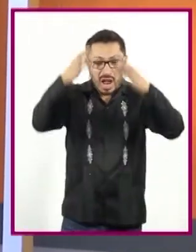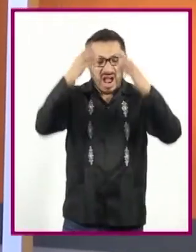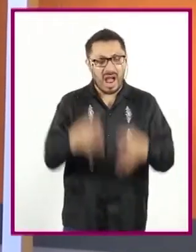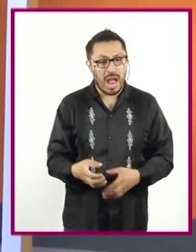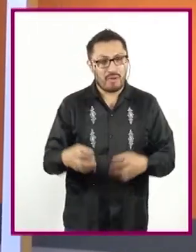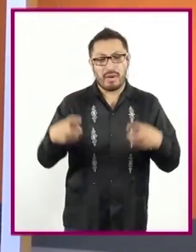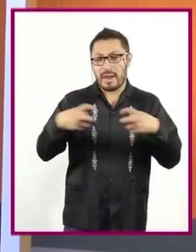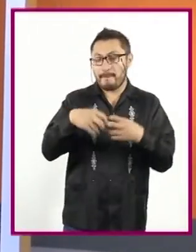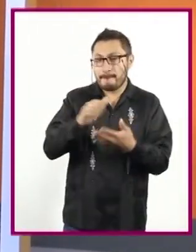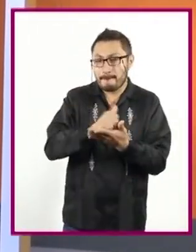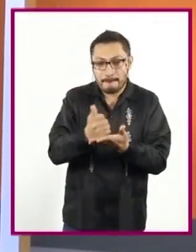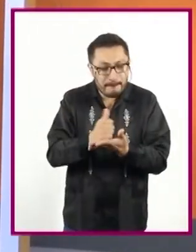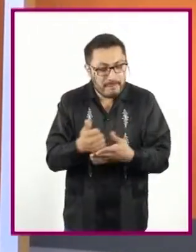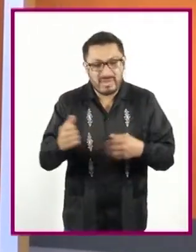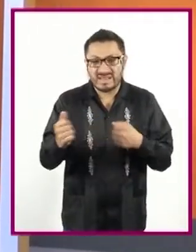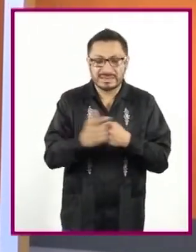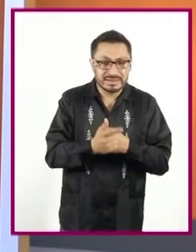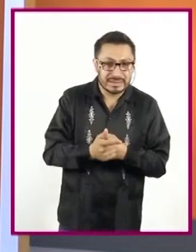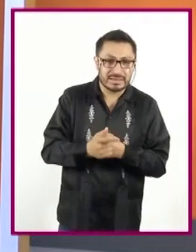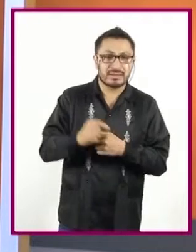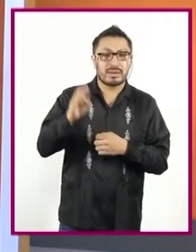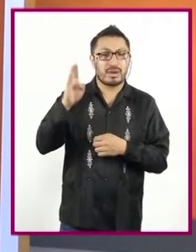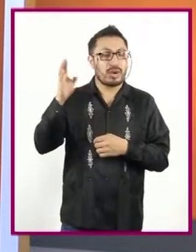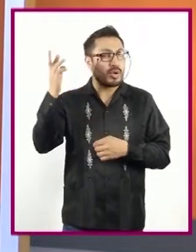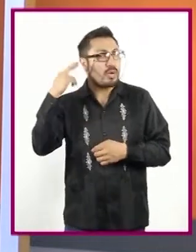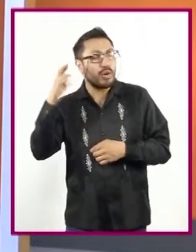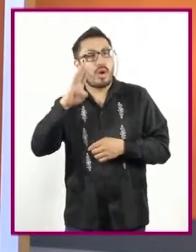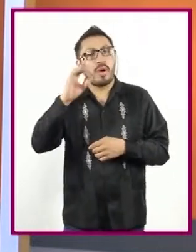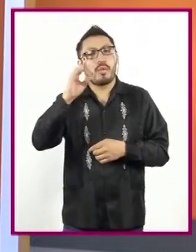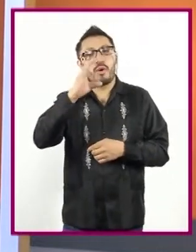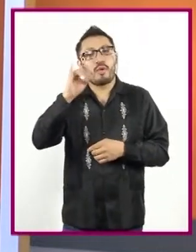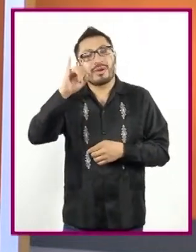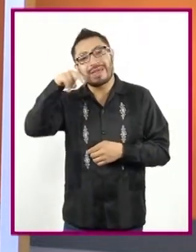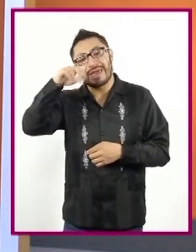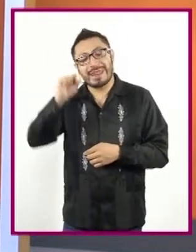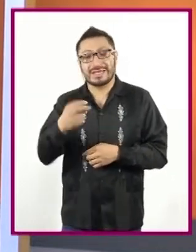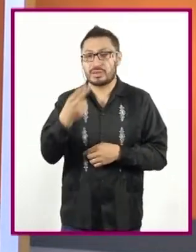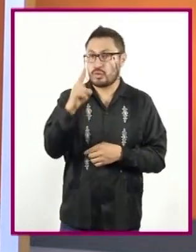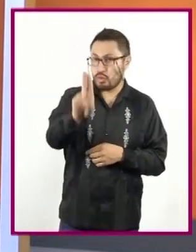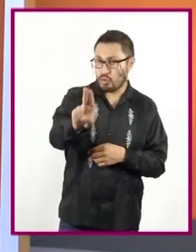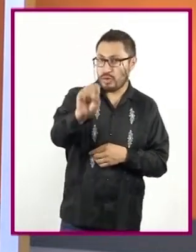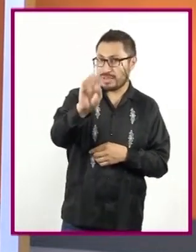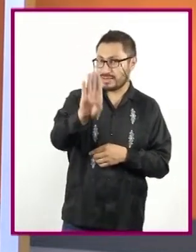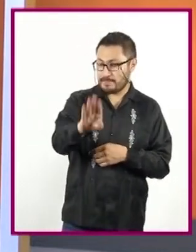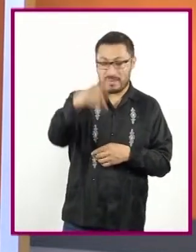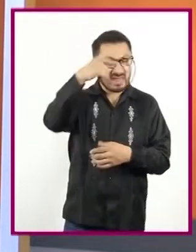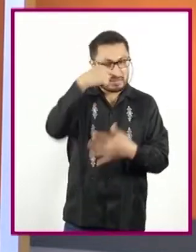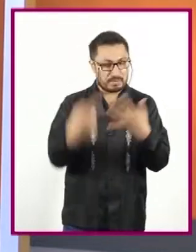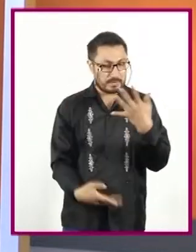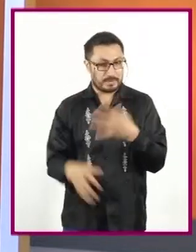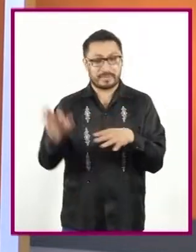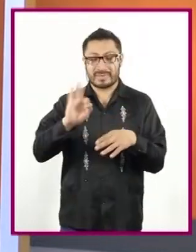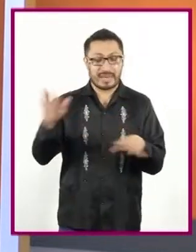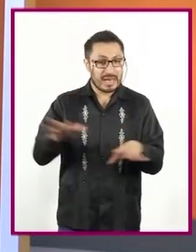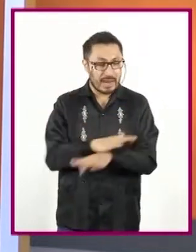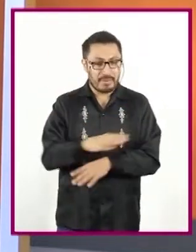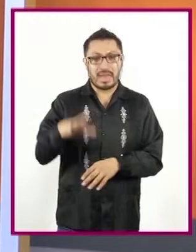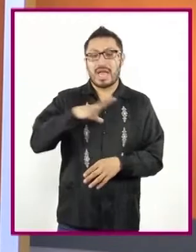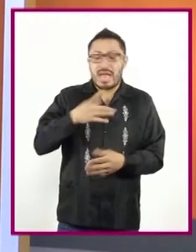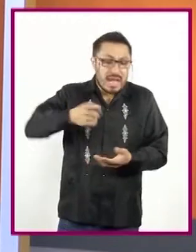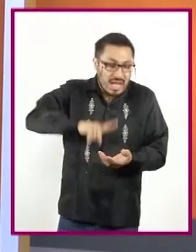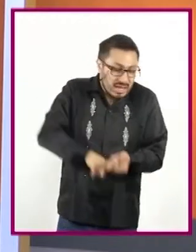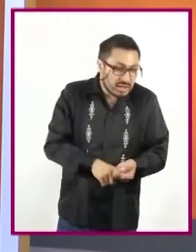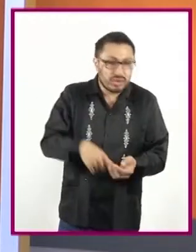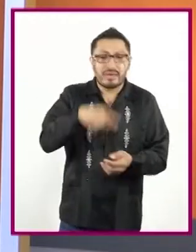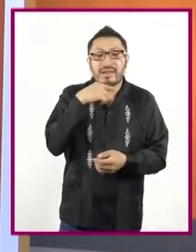de plástico, bocinas USB. Y si se modifican las bases, se encuentra hasta en un lápiz, un